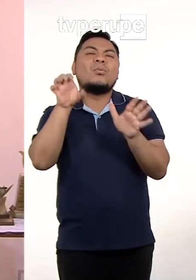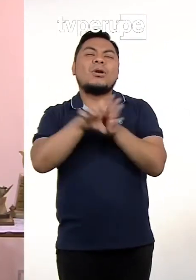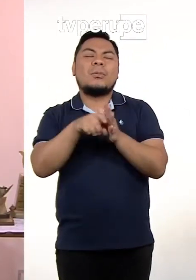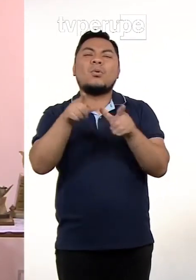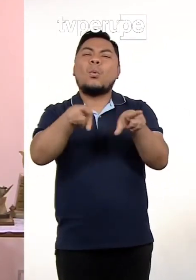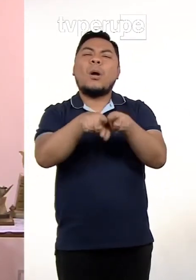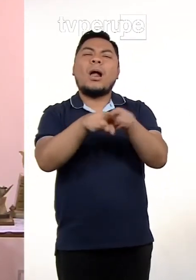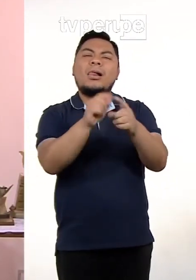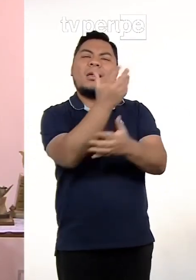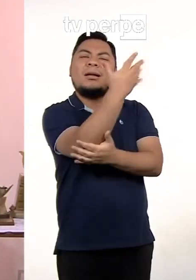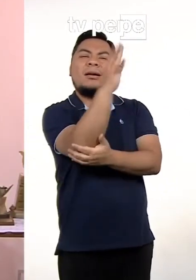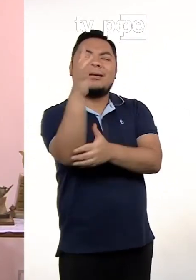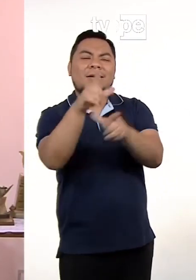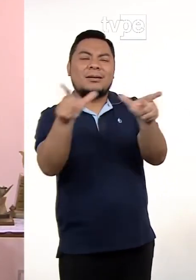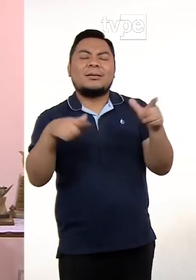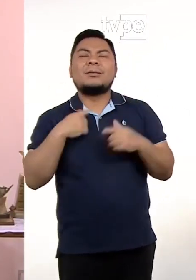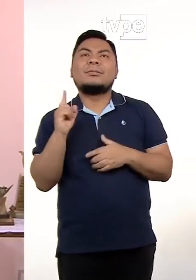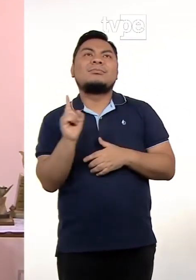tiene